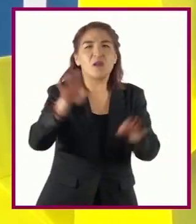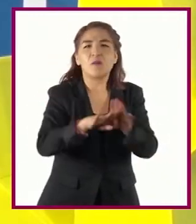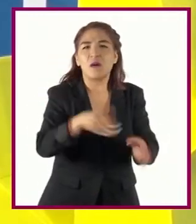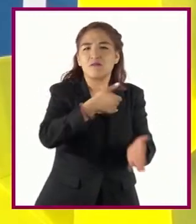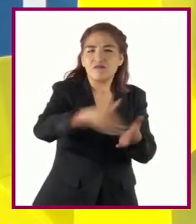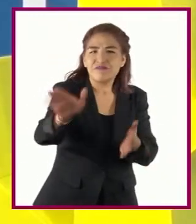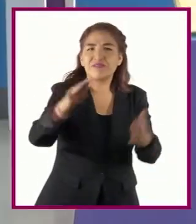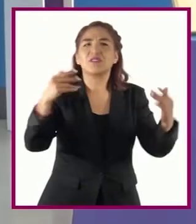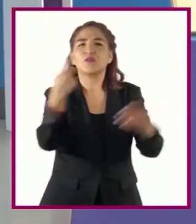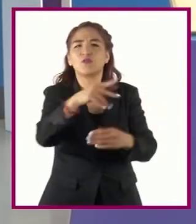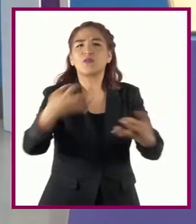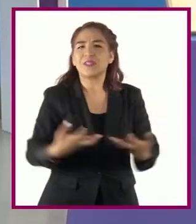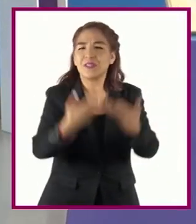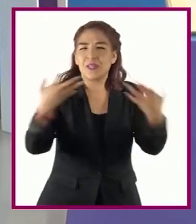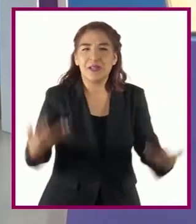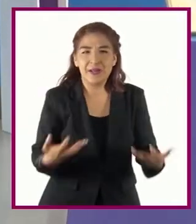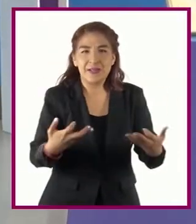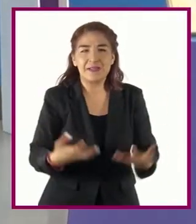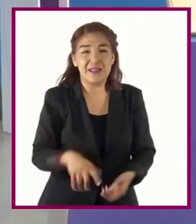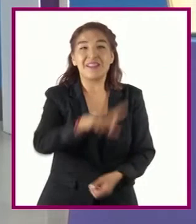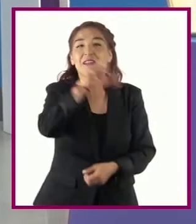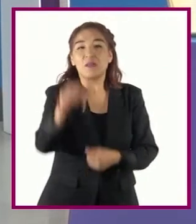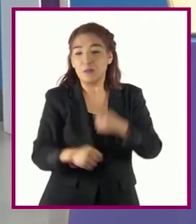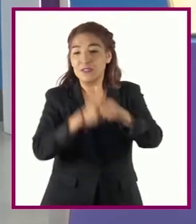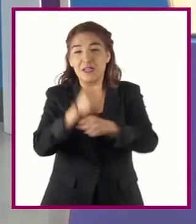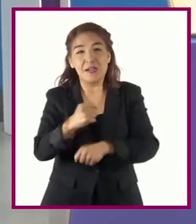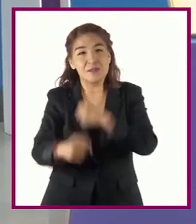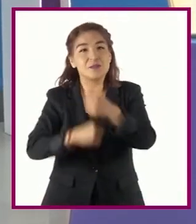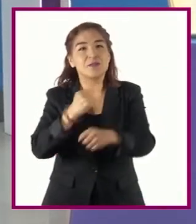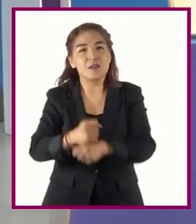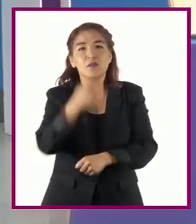desposeída. En los años siguientes,